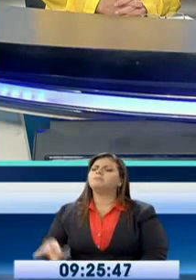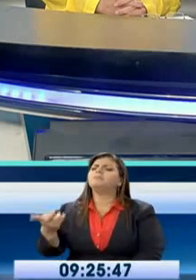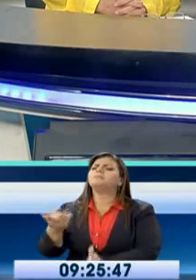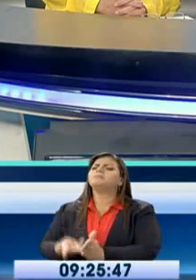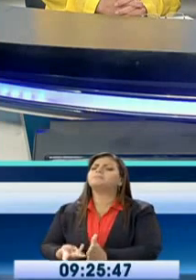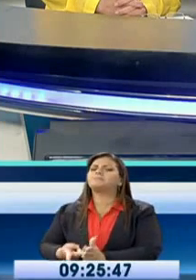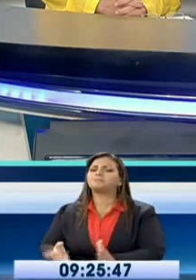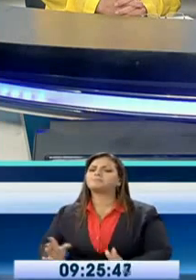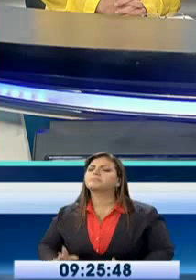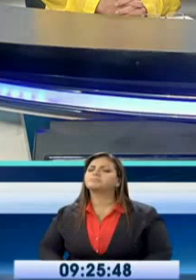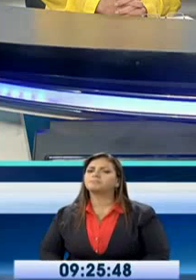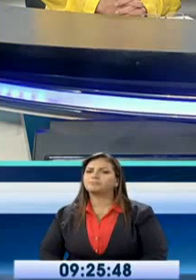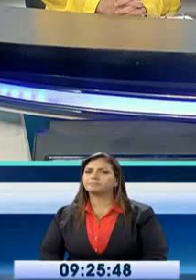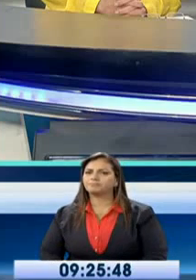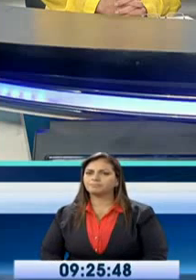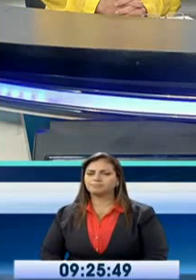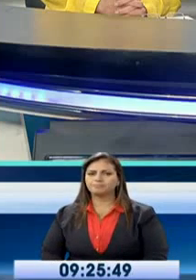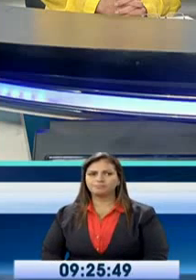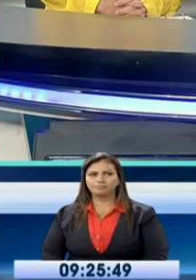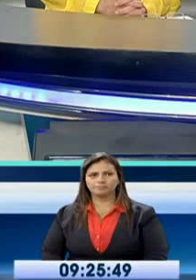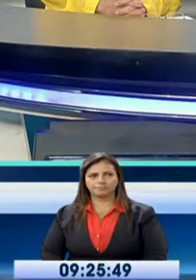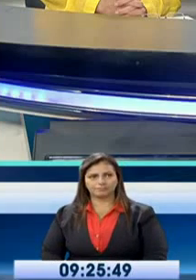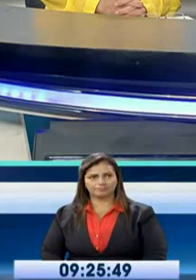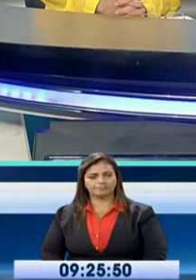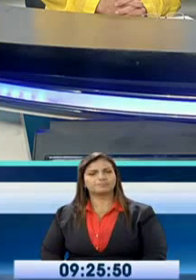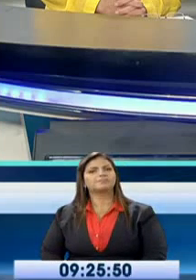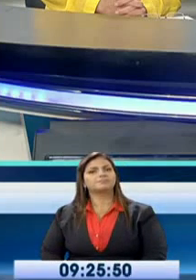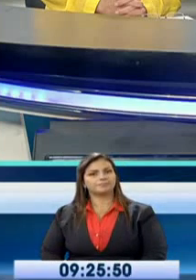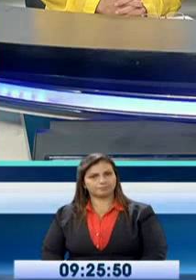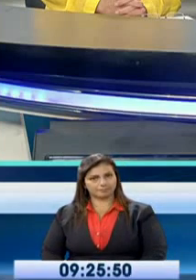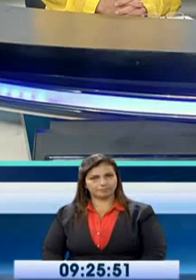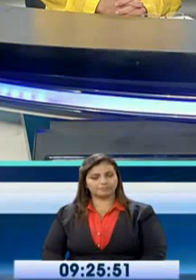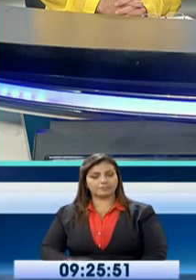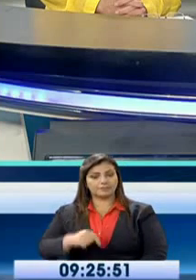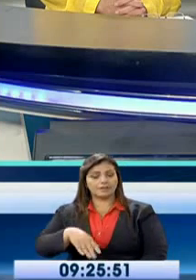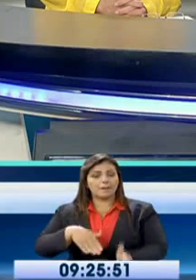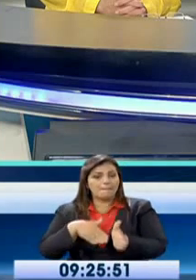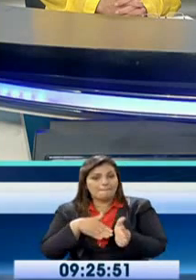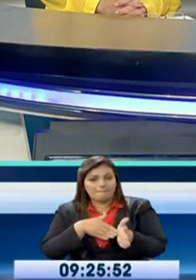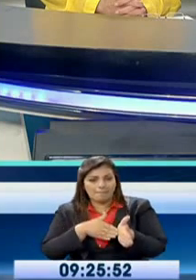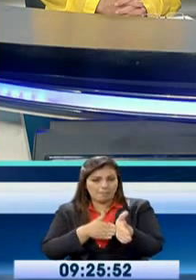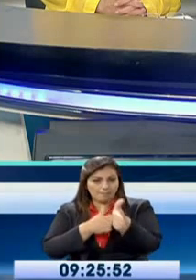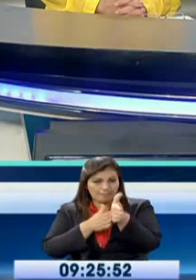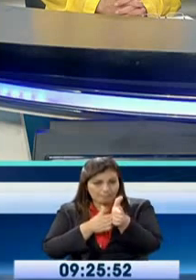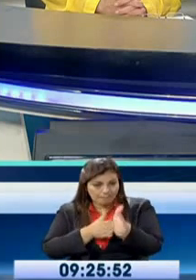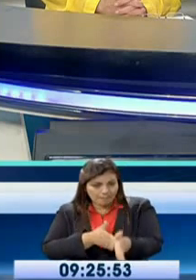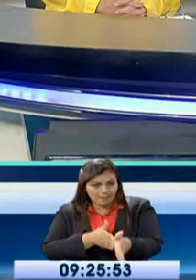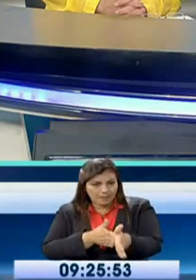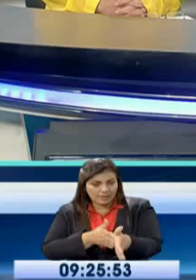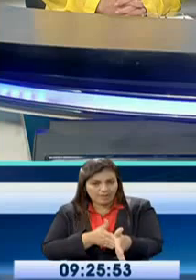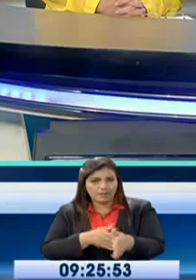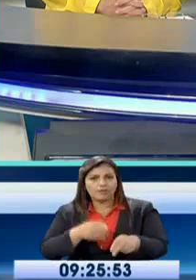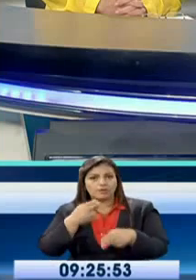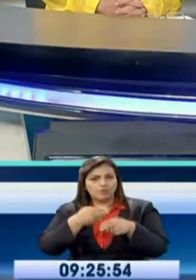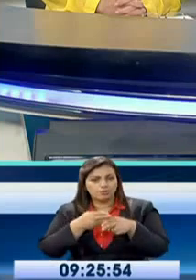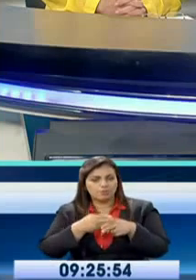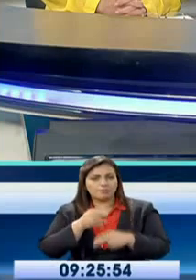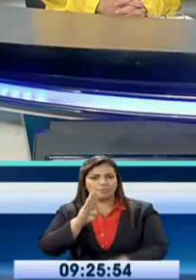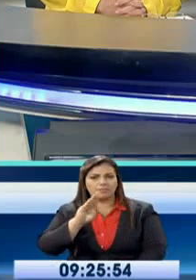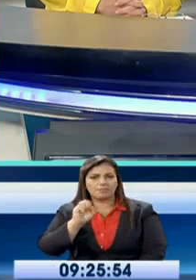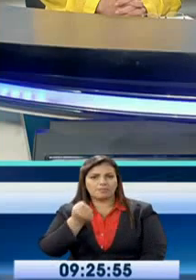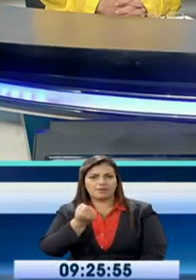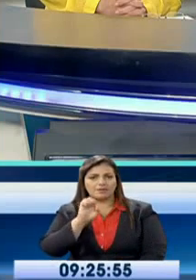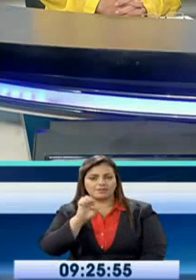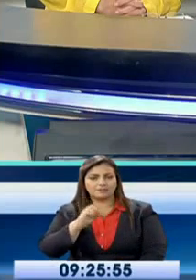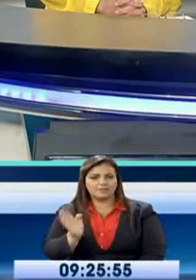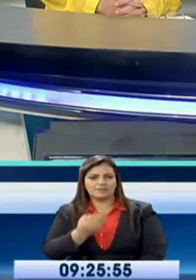Bueno, parecido. Estamos en la parada base naval de la Metrovía, conversando con los usuarios sobre este tema que preocupa mucho,